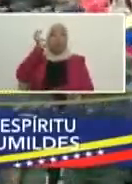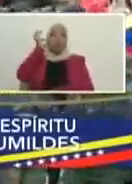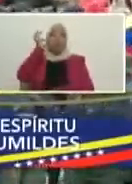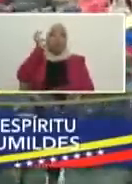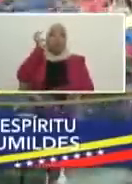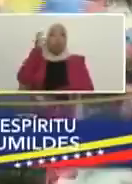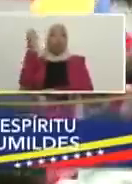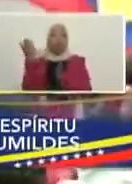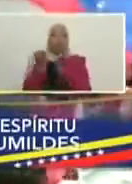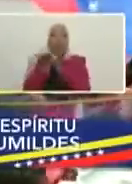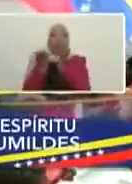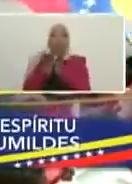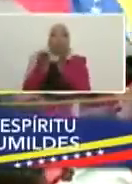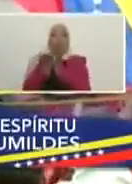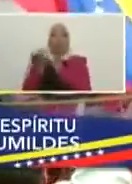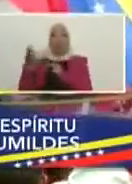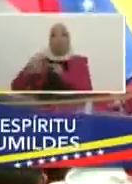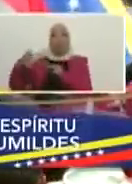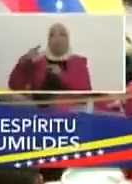esta escuela infantil.